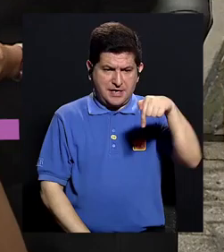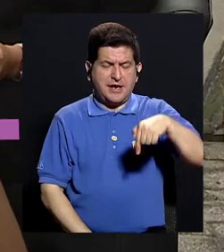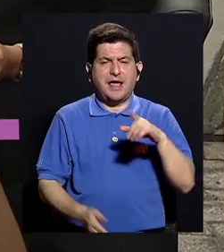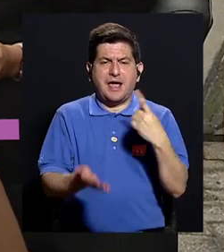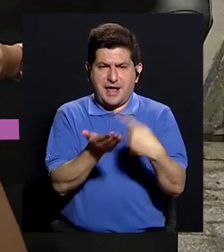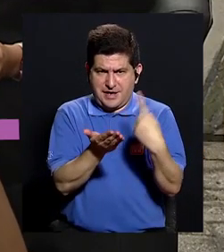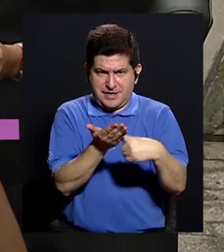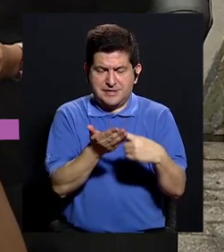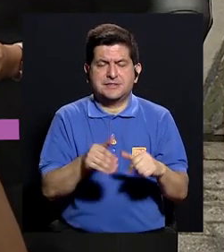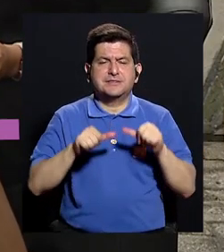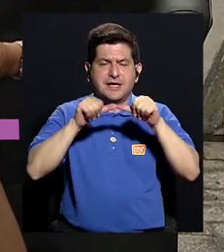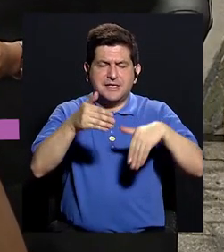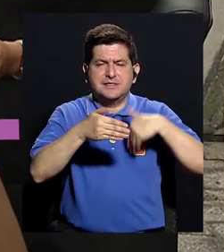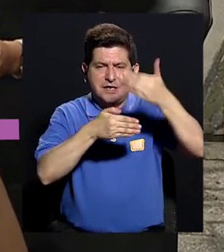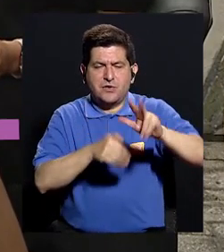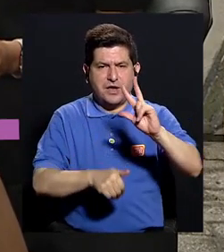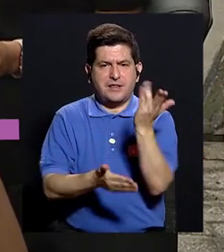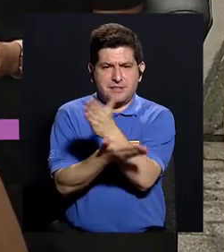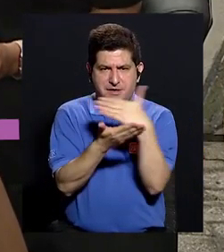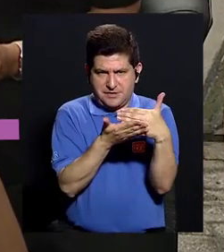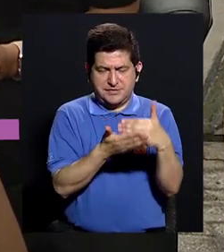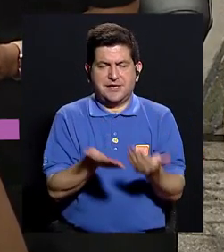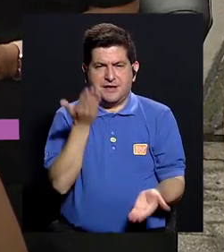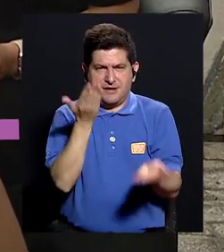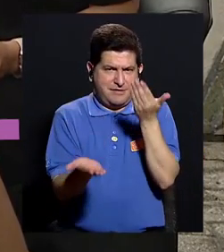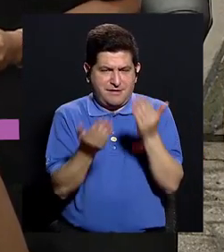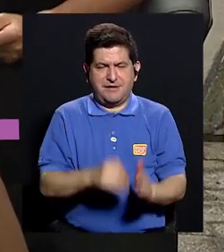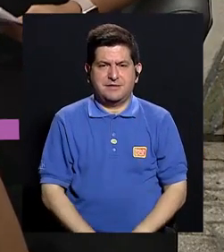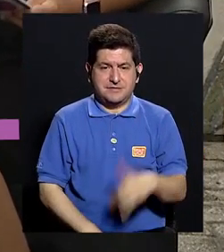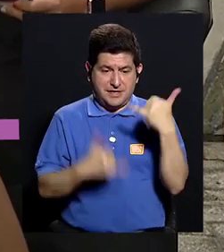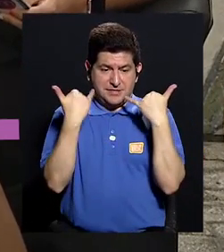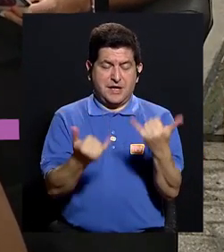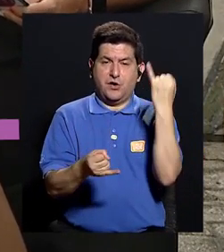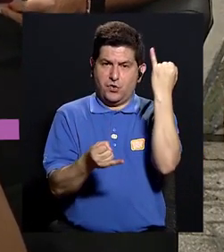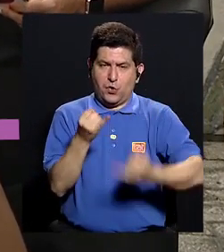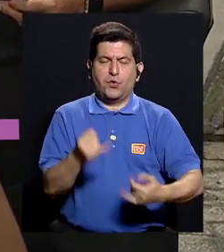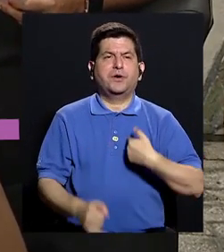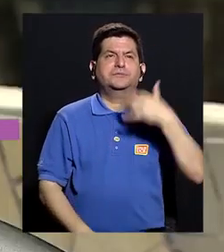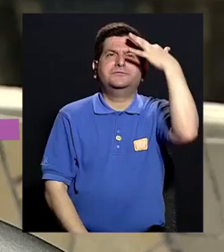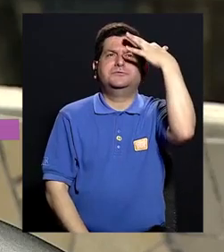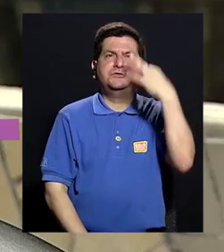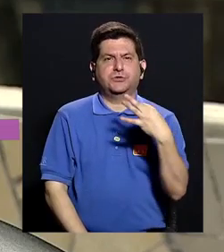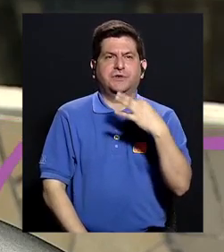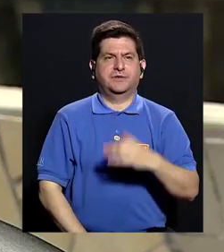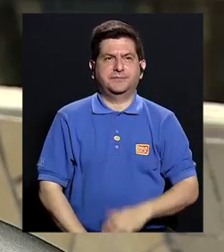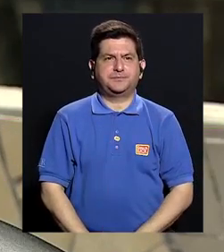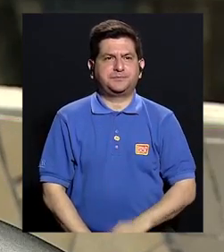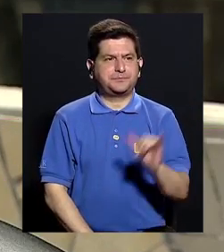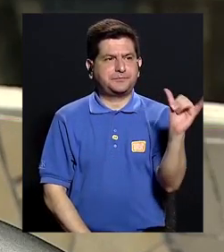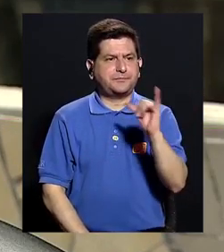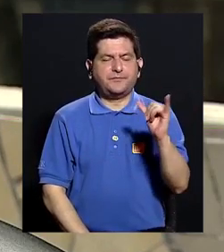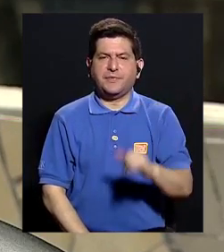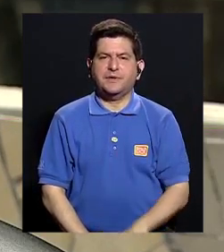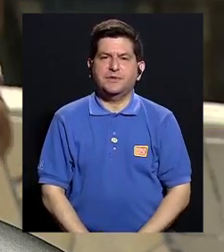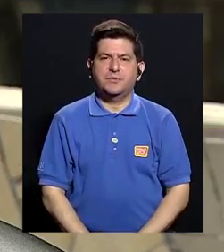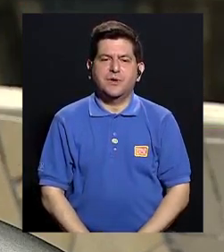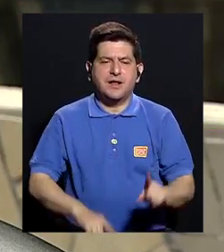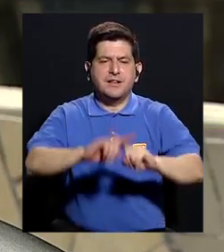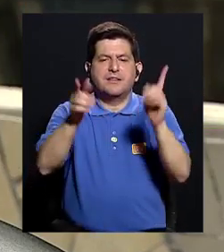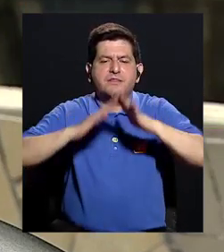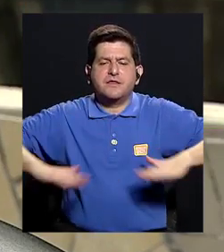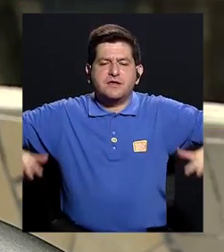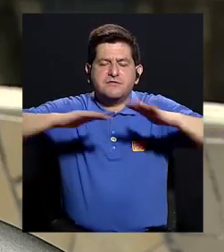discusión y retomarla en el tercer bloque, un poco para cerrar este. Bueno, yo creo que igualmente como